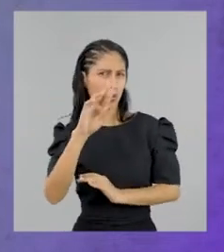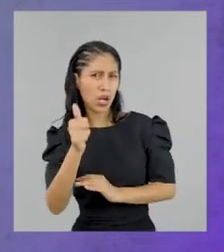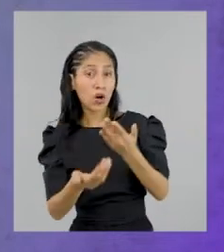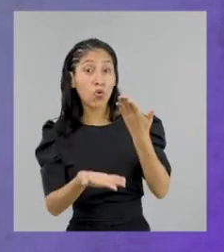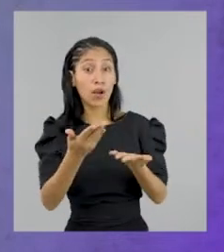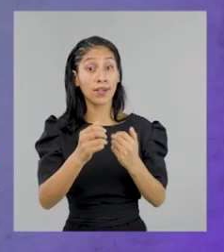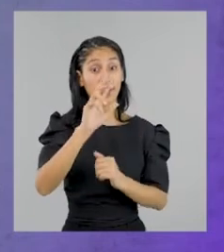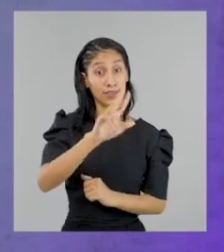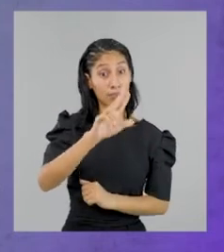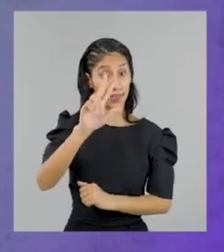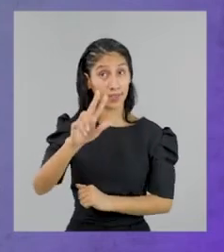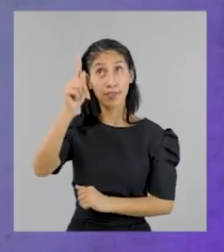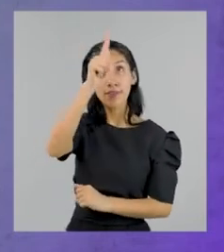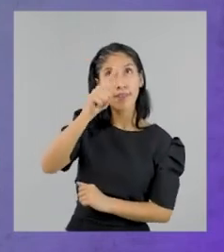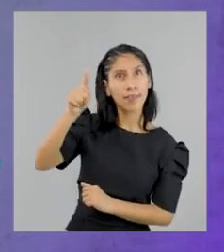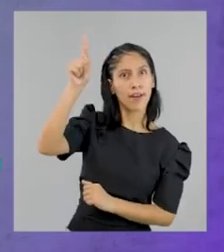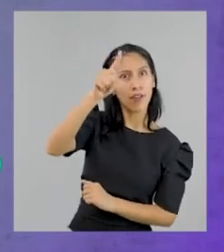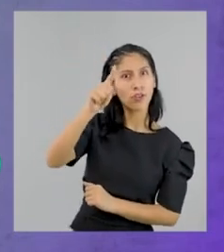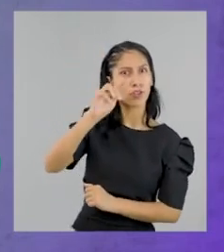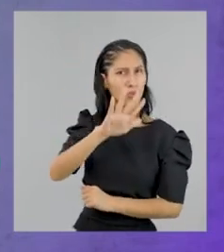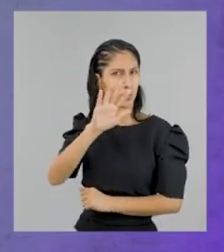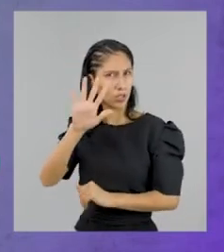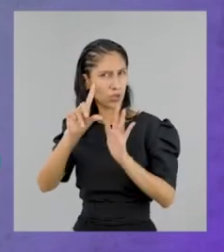grados 55 minutos.